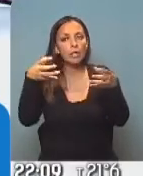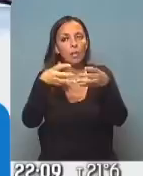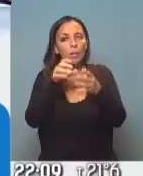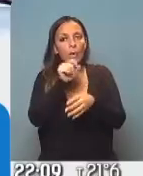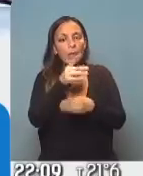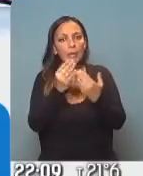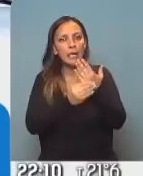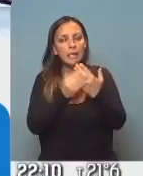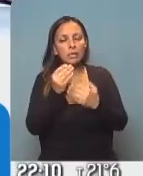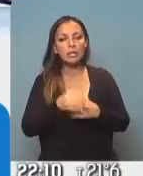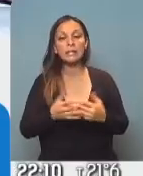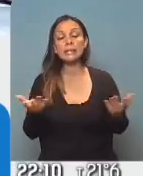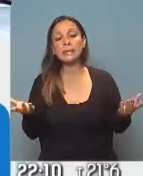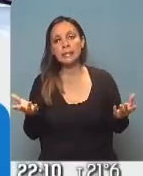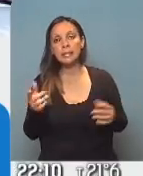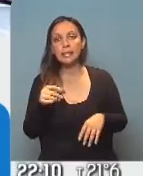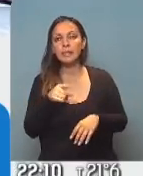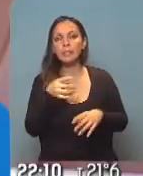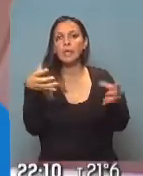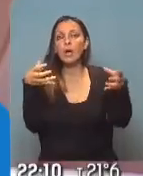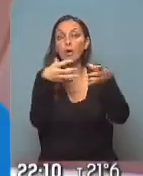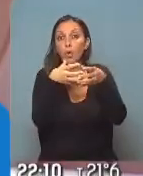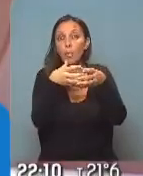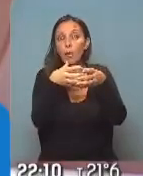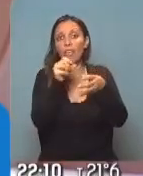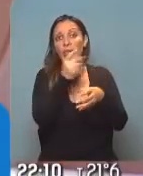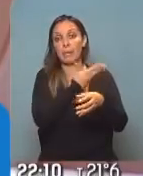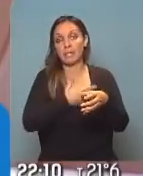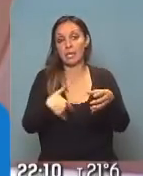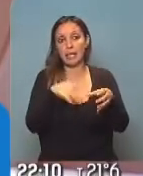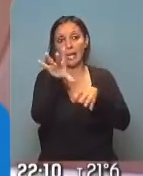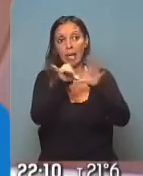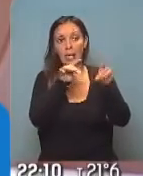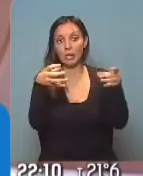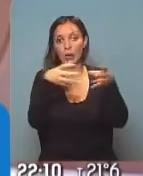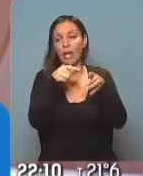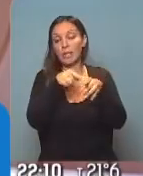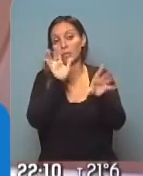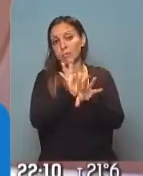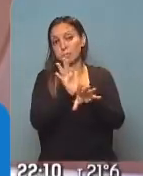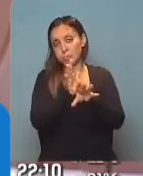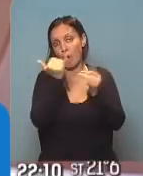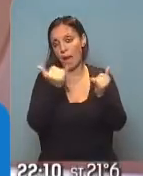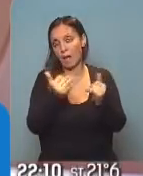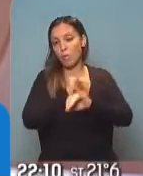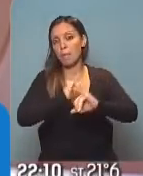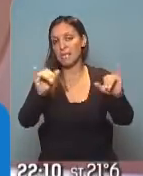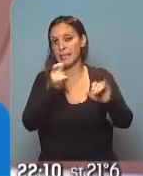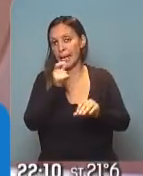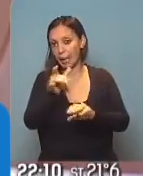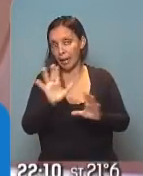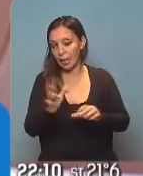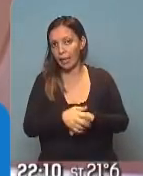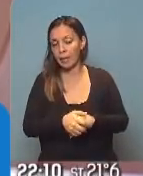que un gabinete es un mensaje, entre otras cosas, digamos, ¿no? ¿Y qué quiso decir Bolsonaro con este gabinete? Me parece que es